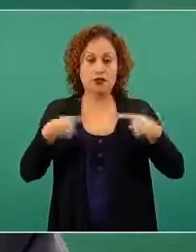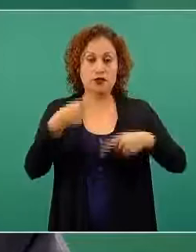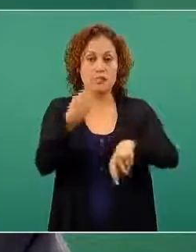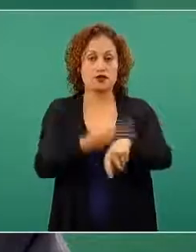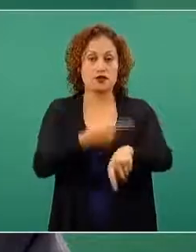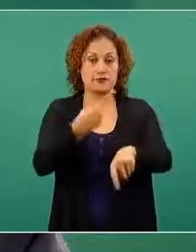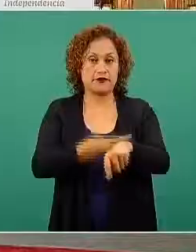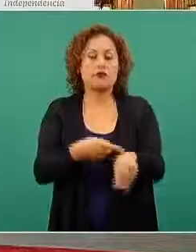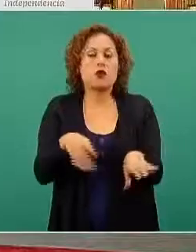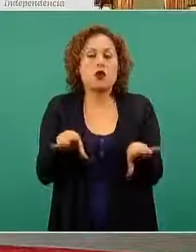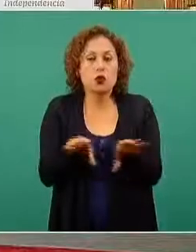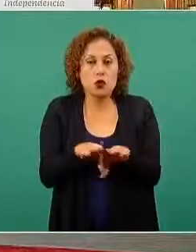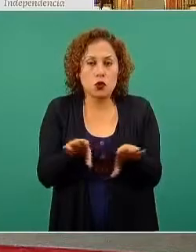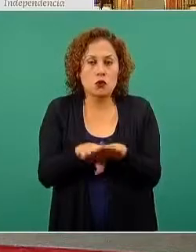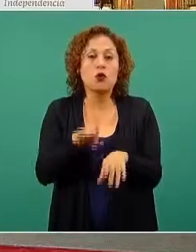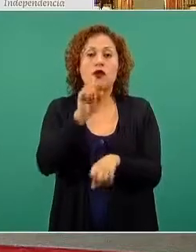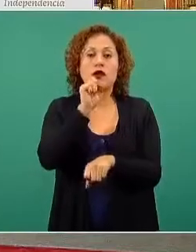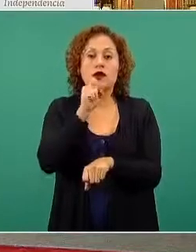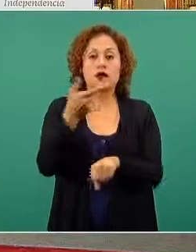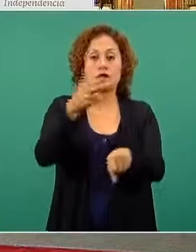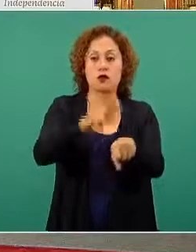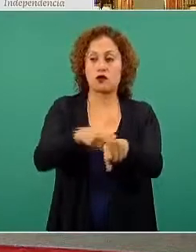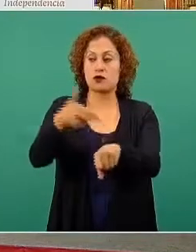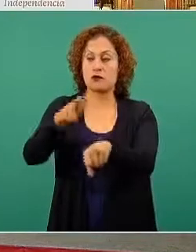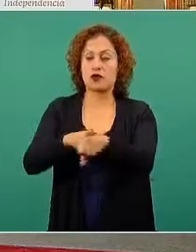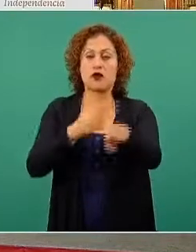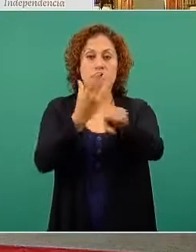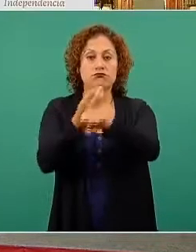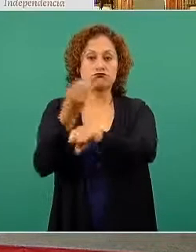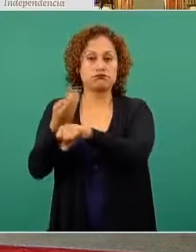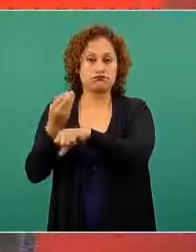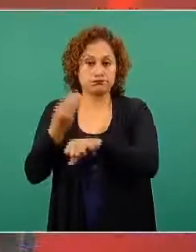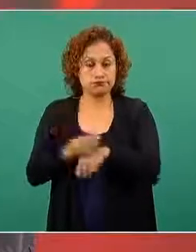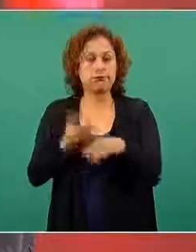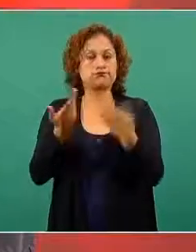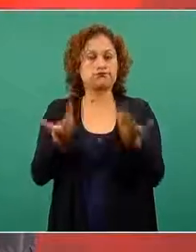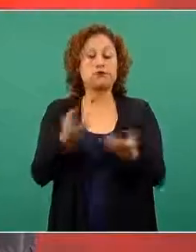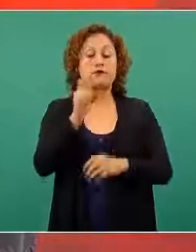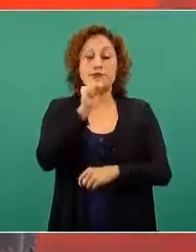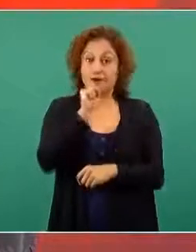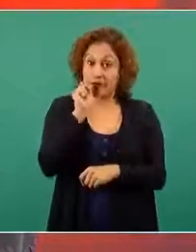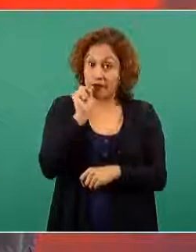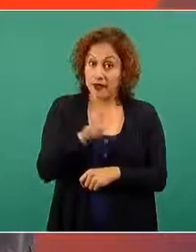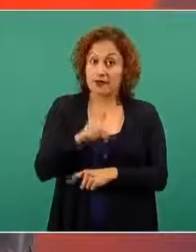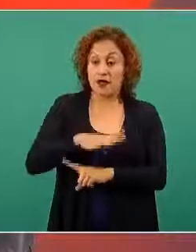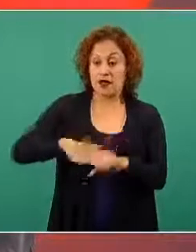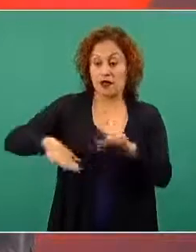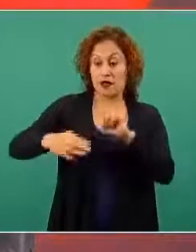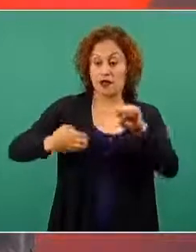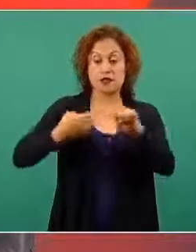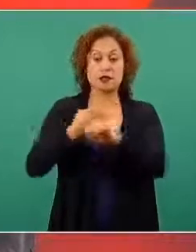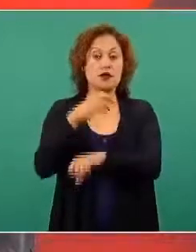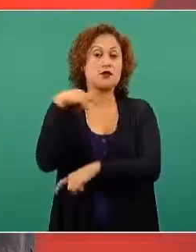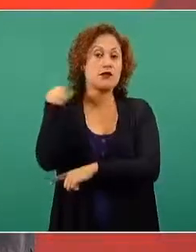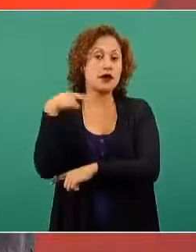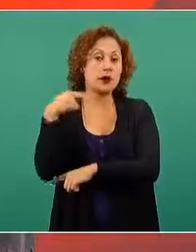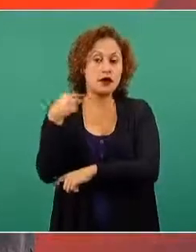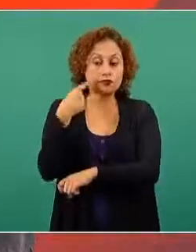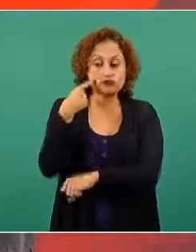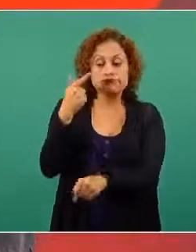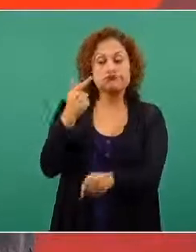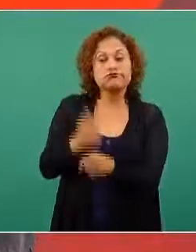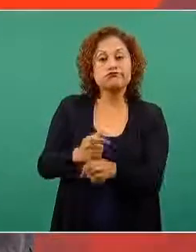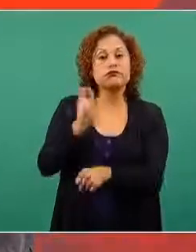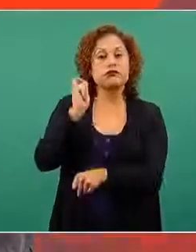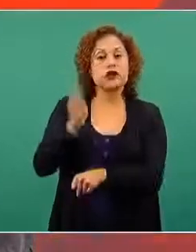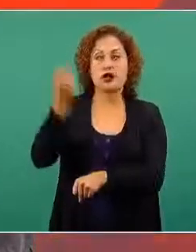expansión y la reconversión hospitalarias, cómo se ha pegado muy claramente el gobierno del Estado en los